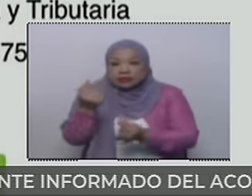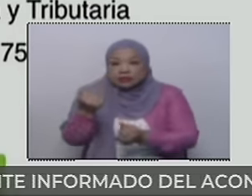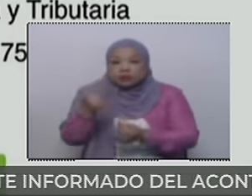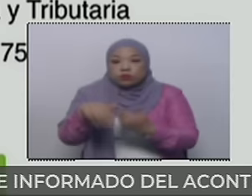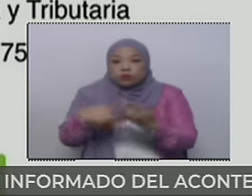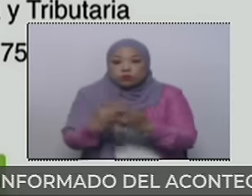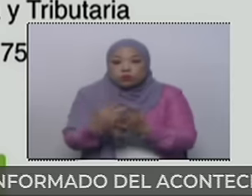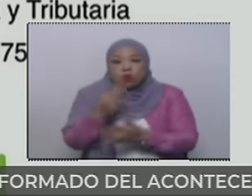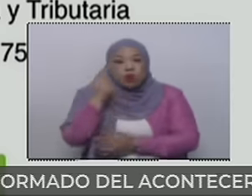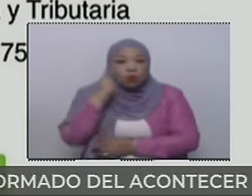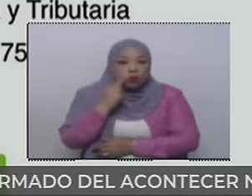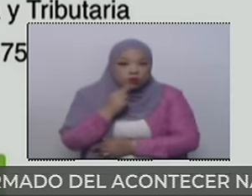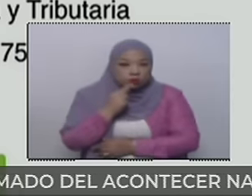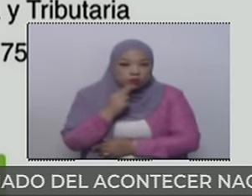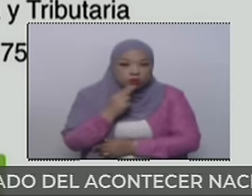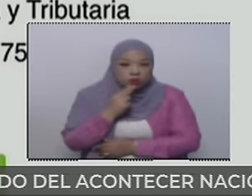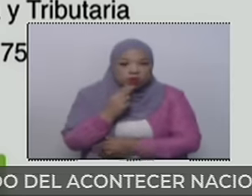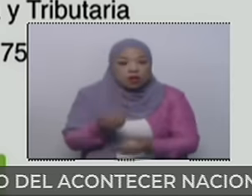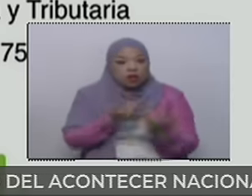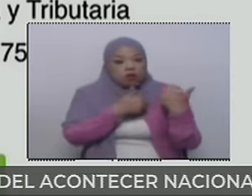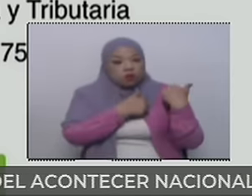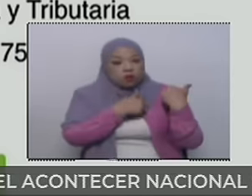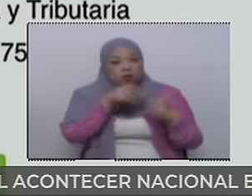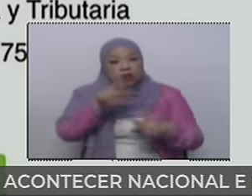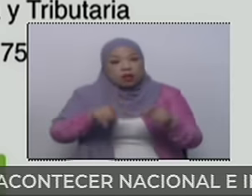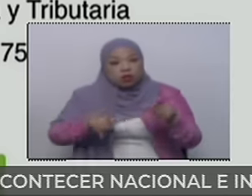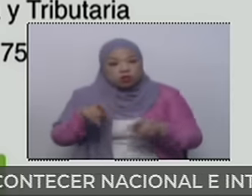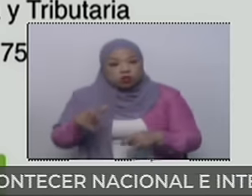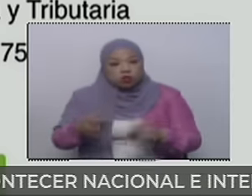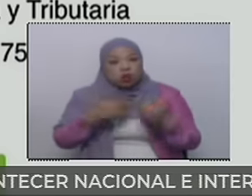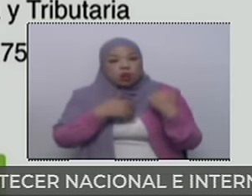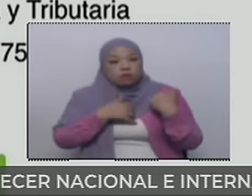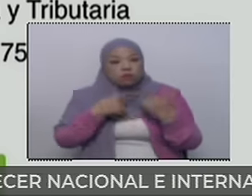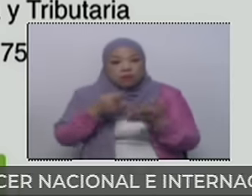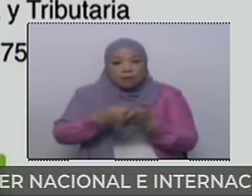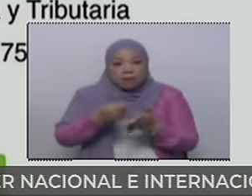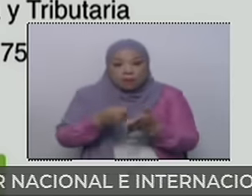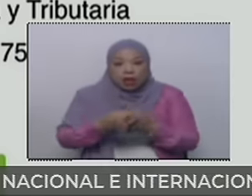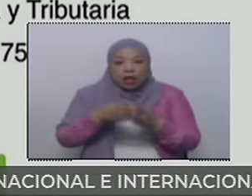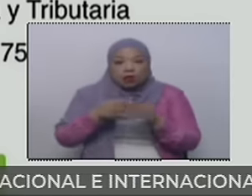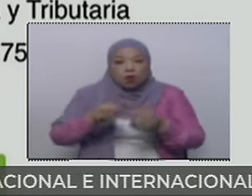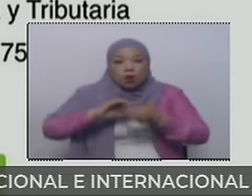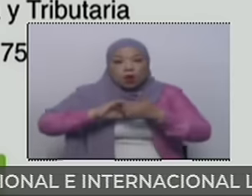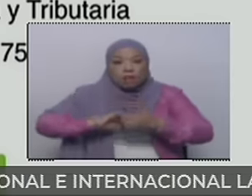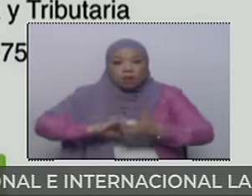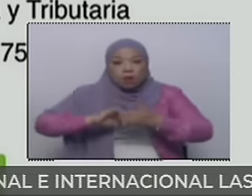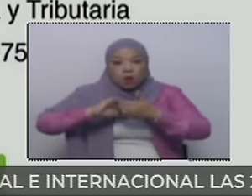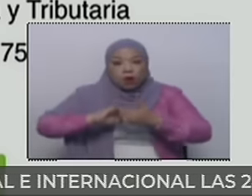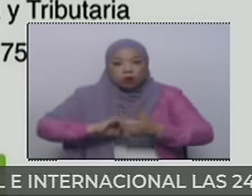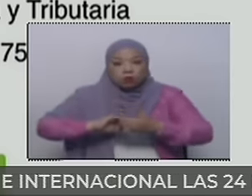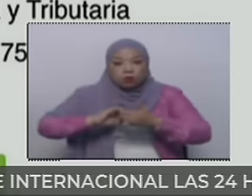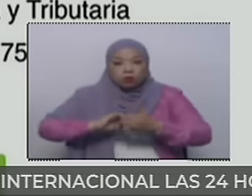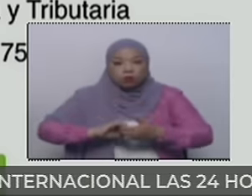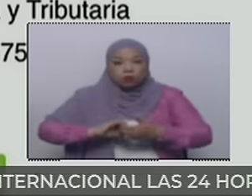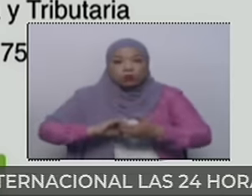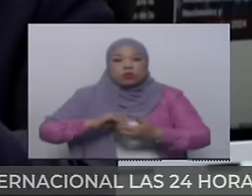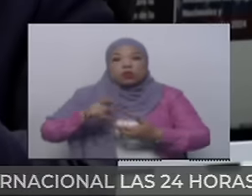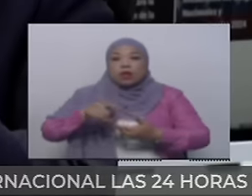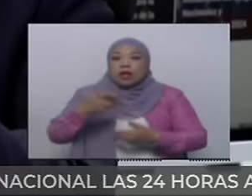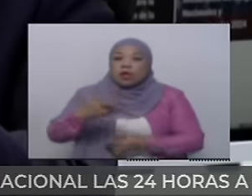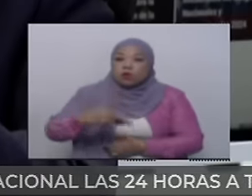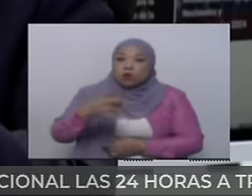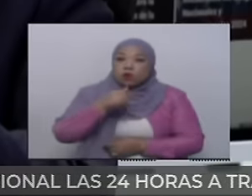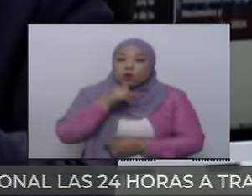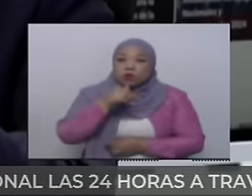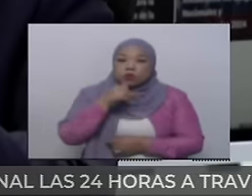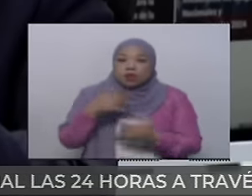38.888.404.756 bolívares. Responsabilidad ciudadana, presidente, también de todos quienes formamos parte de él. Eso es un síntoma